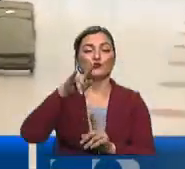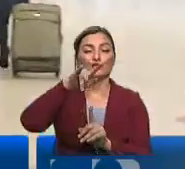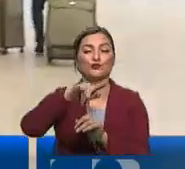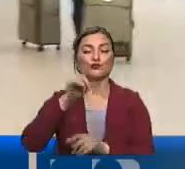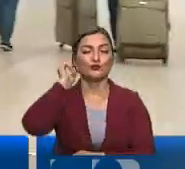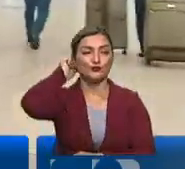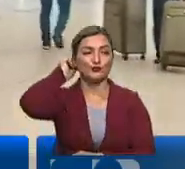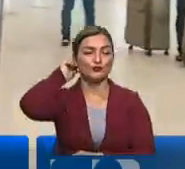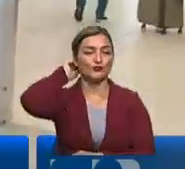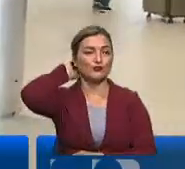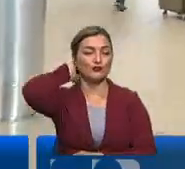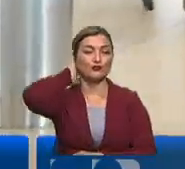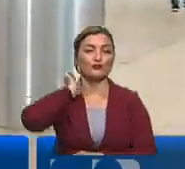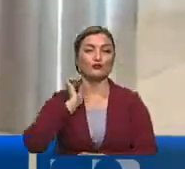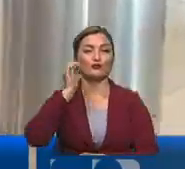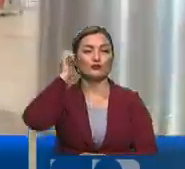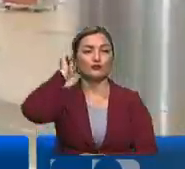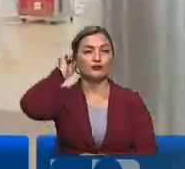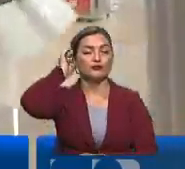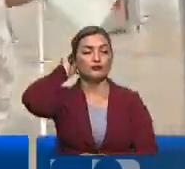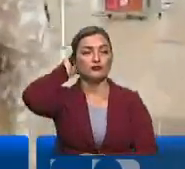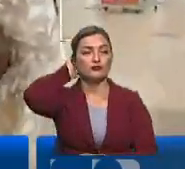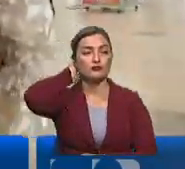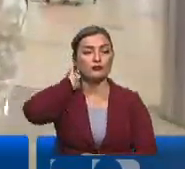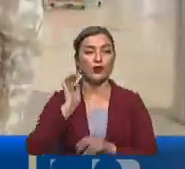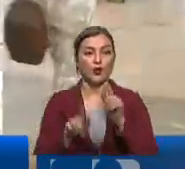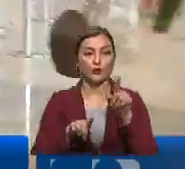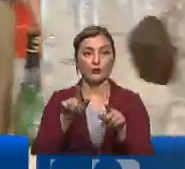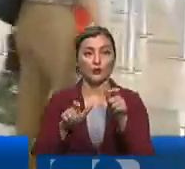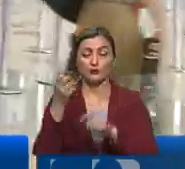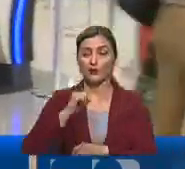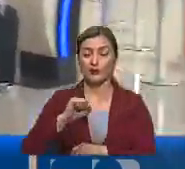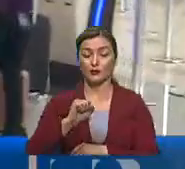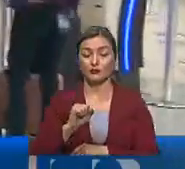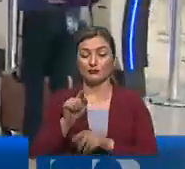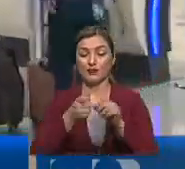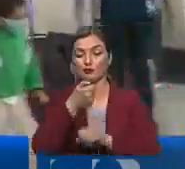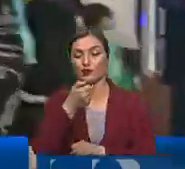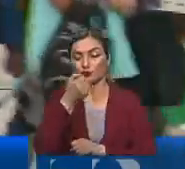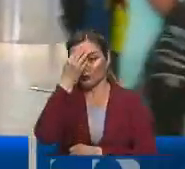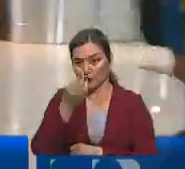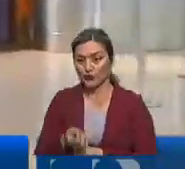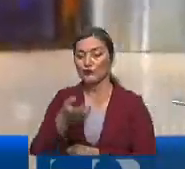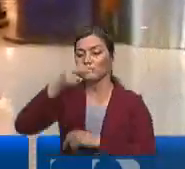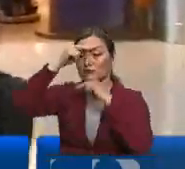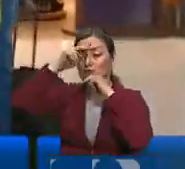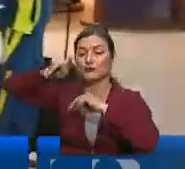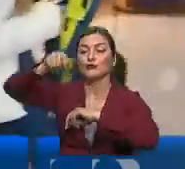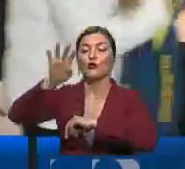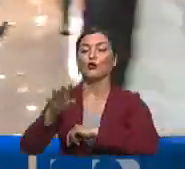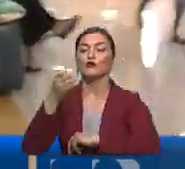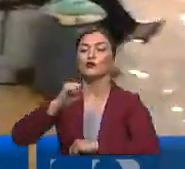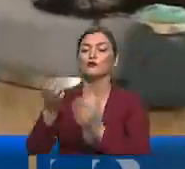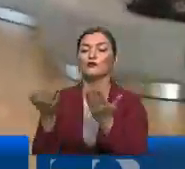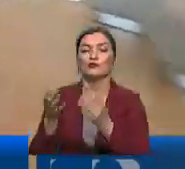podemos hablar con alguna de las personas que está por acá, que va a realizar un viaje. Muy buenos días, mi señora, estamos en vivo para el noticiero de Teleamazonas. ¿Hacia dónde